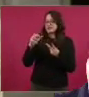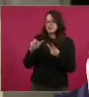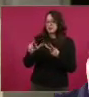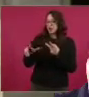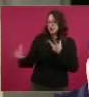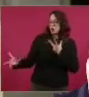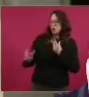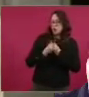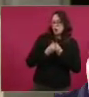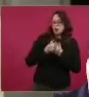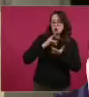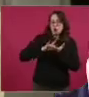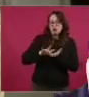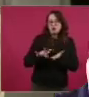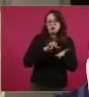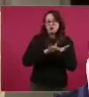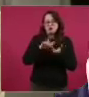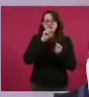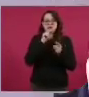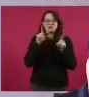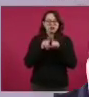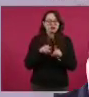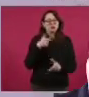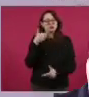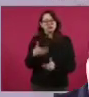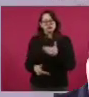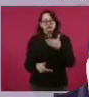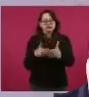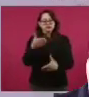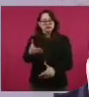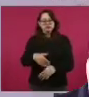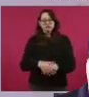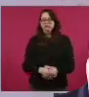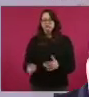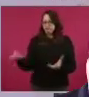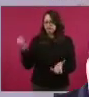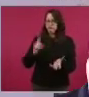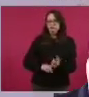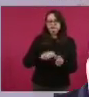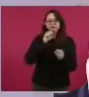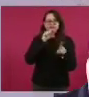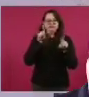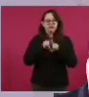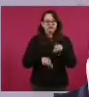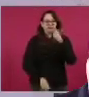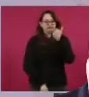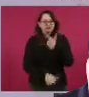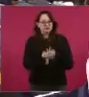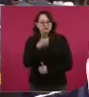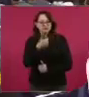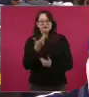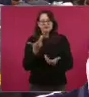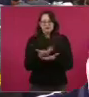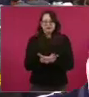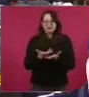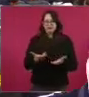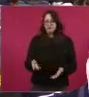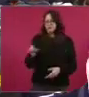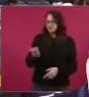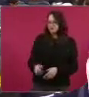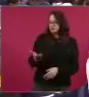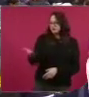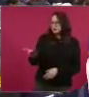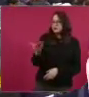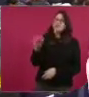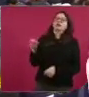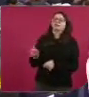nuestros de todo el procedimiento, muchos y muchas de ellas que son parte, y el secretario recibe esta condecoración como Premio Nacional